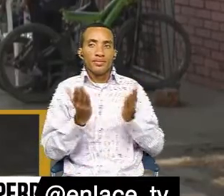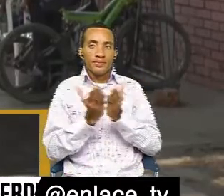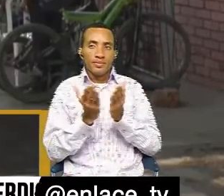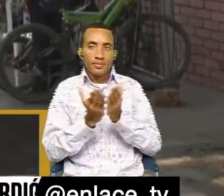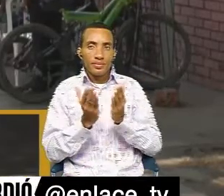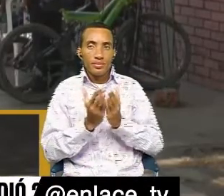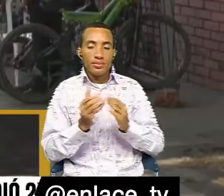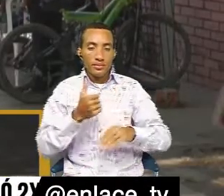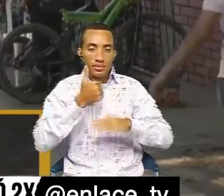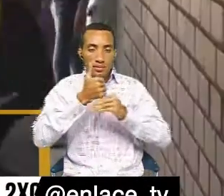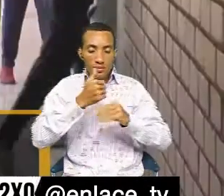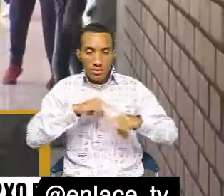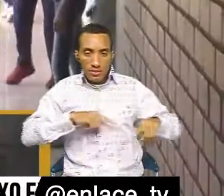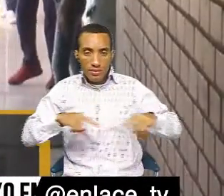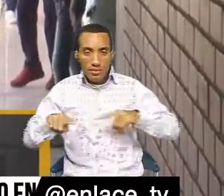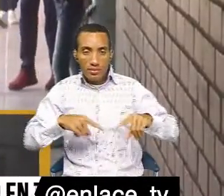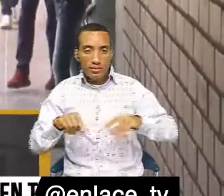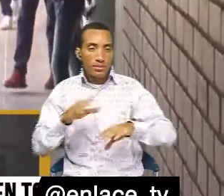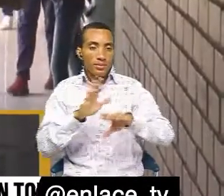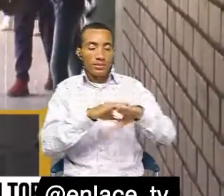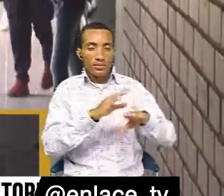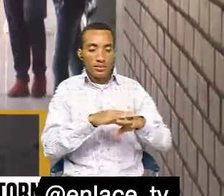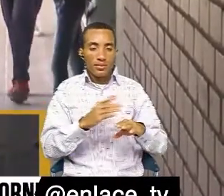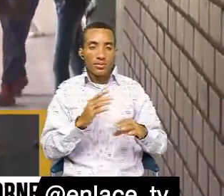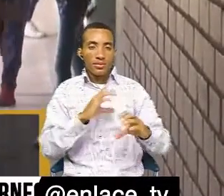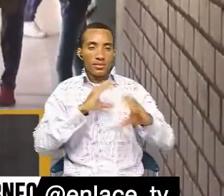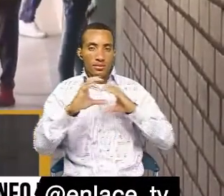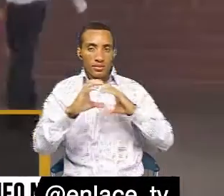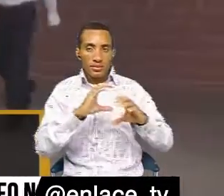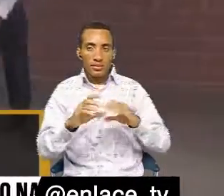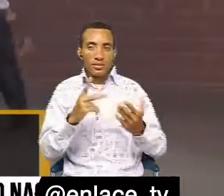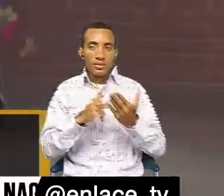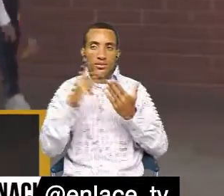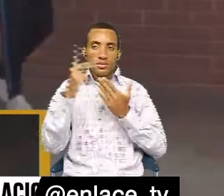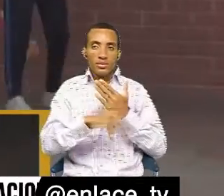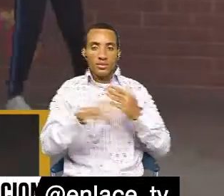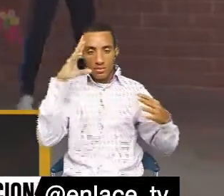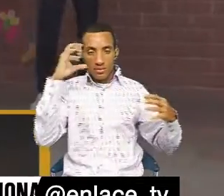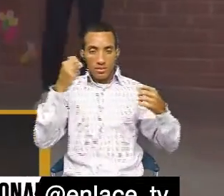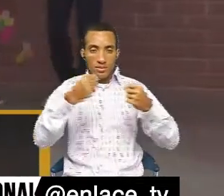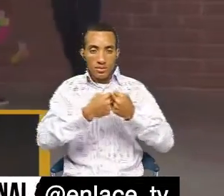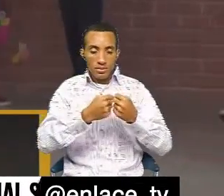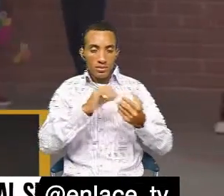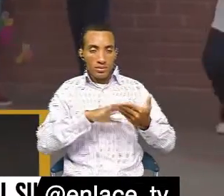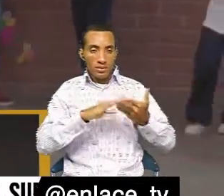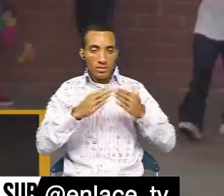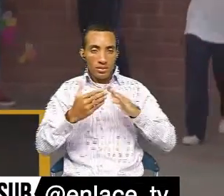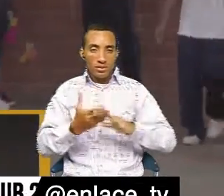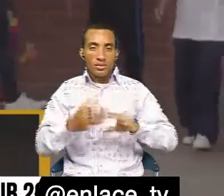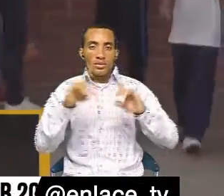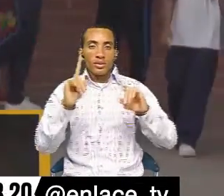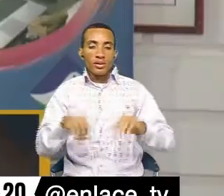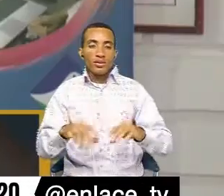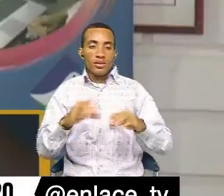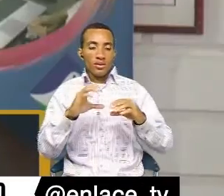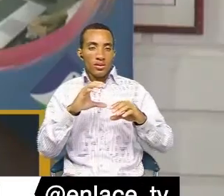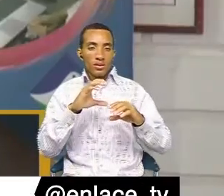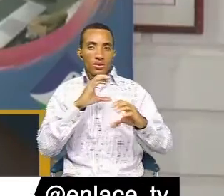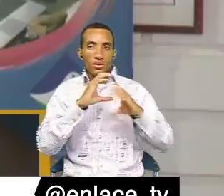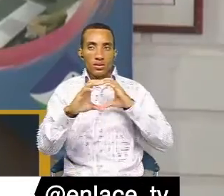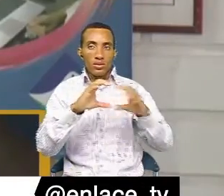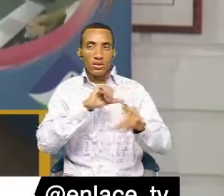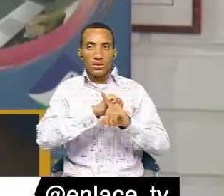directiva docente destaca el énfasis en comunicación que tiene la institución y su proyecto de alianza con la Universidad de La Paz a través de su Facultad de Comunicación Social. En este